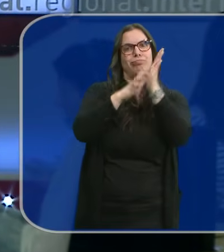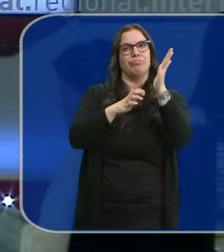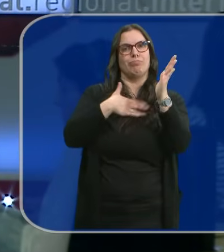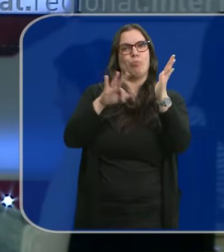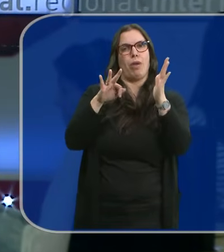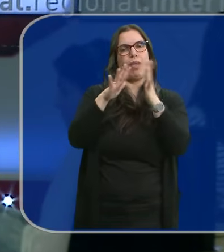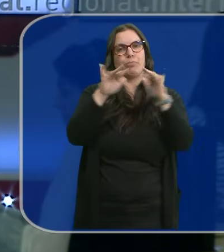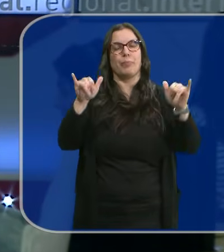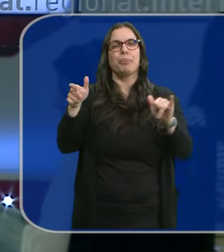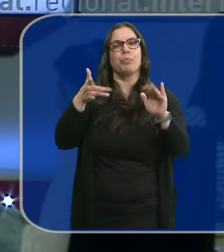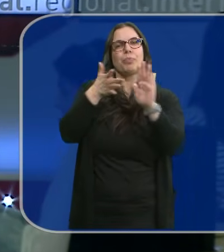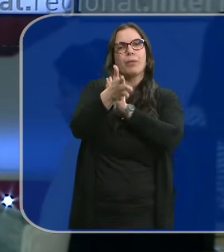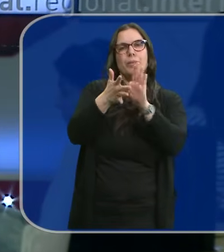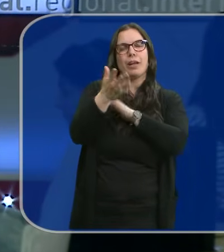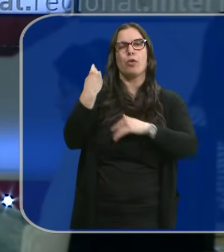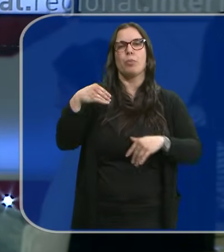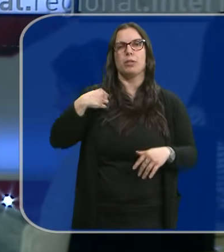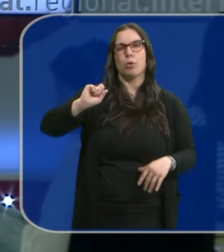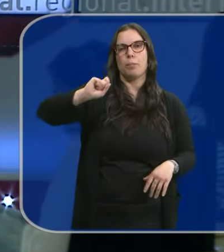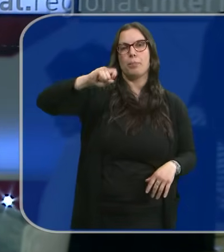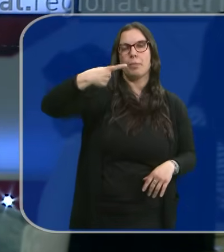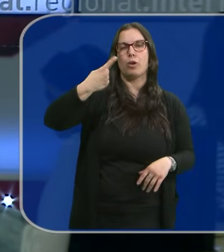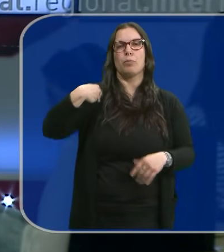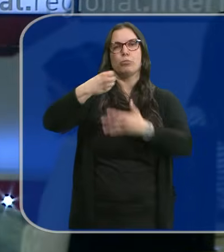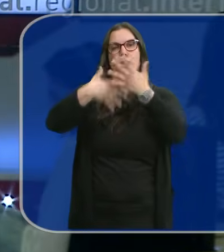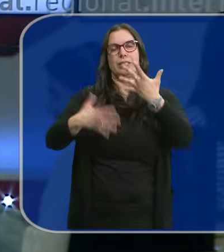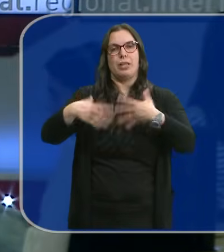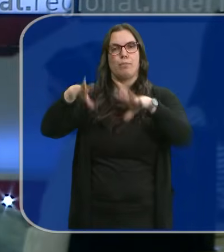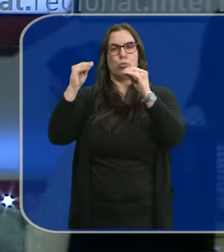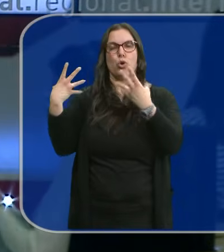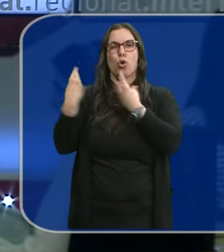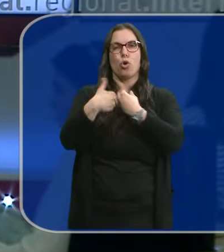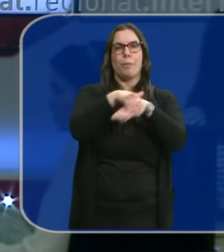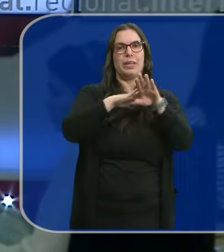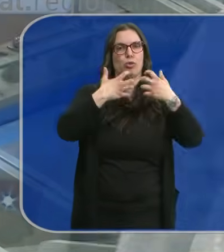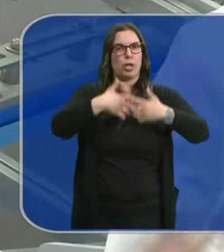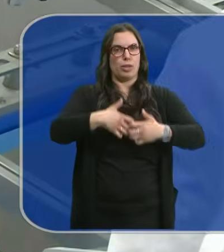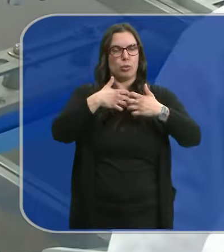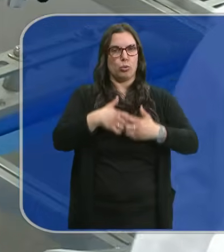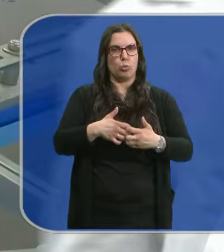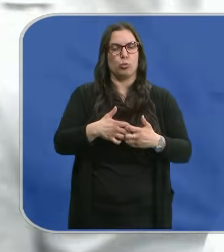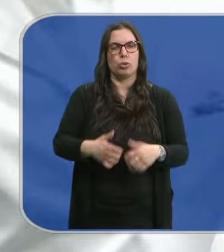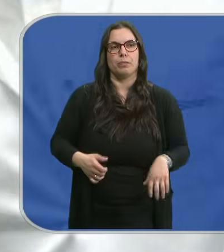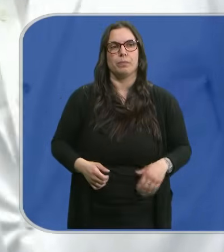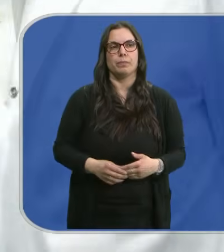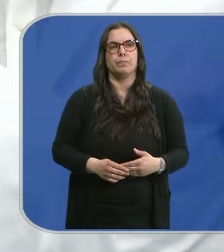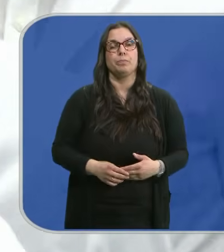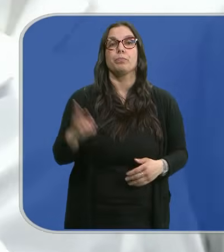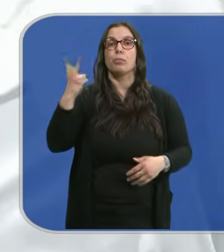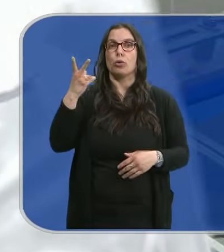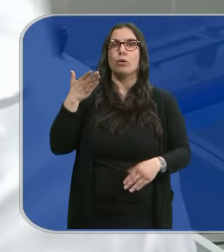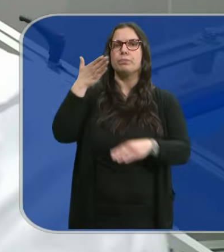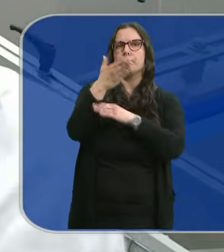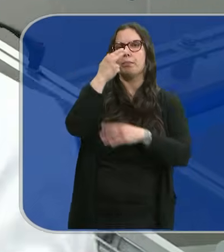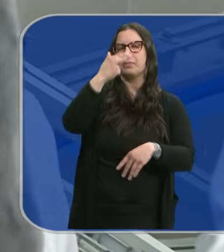que ha detallado el número 1 de la lista por Burgos, Daniel de la Rosa, junto al ministro de Industria, Jordi Hereu. Ambos han